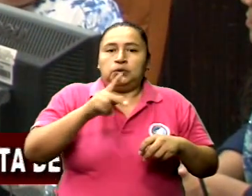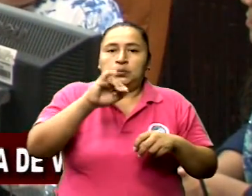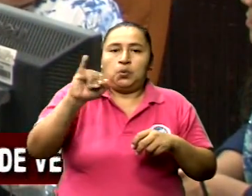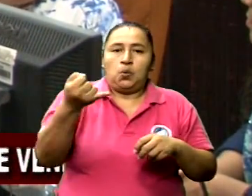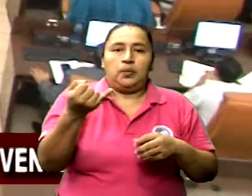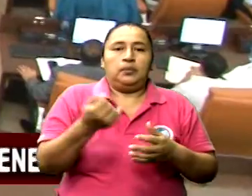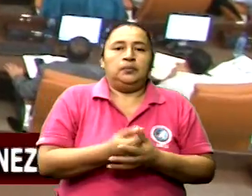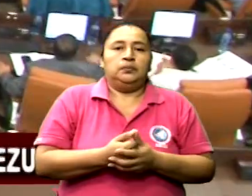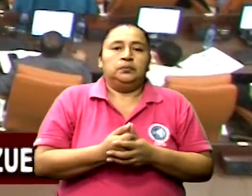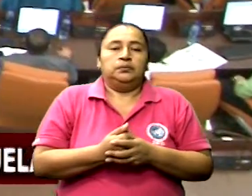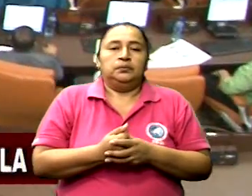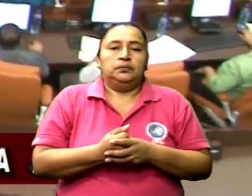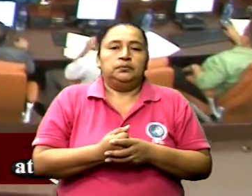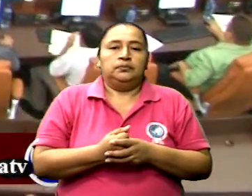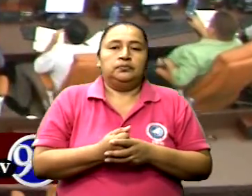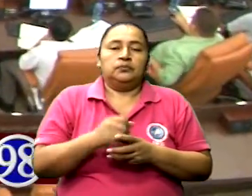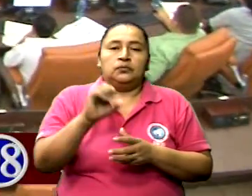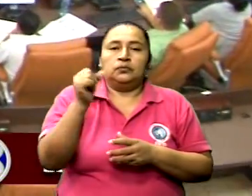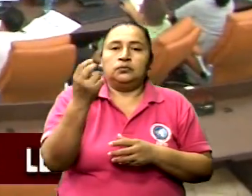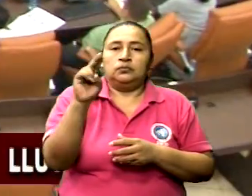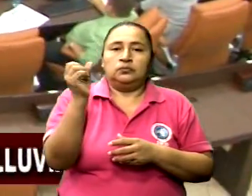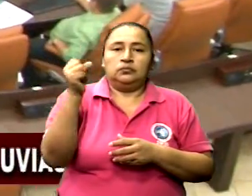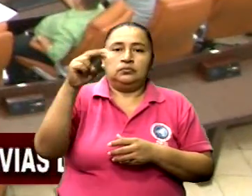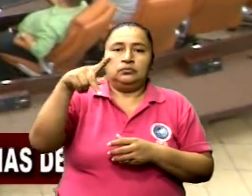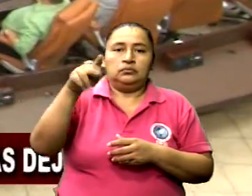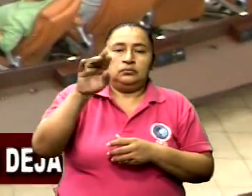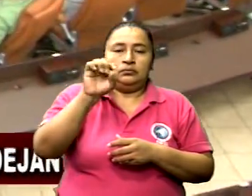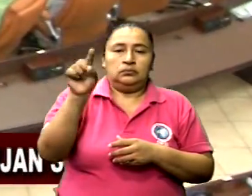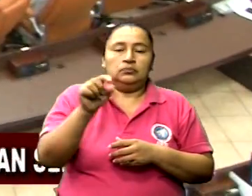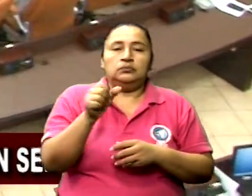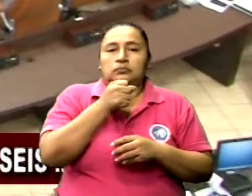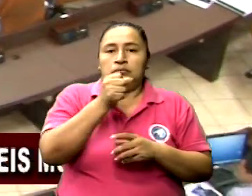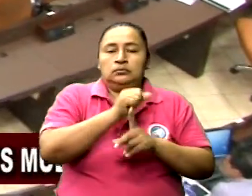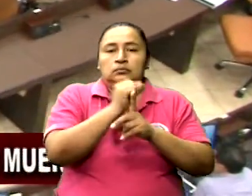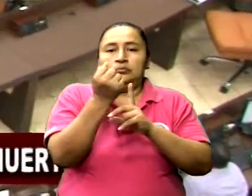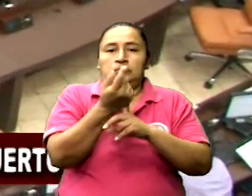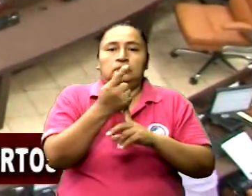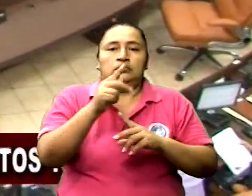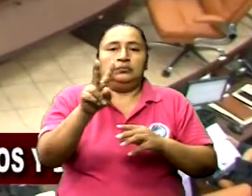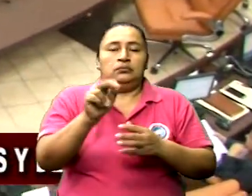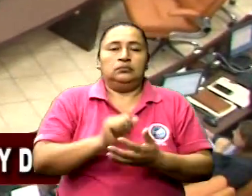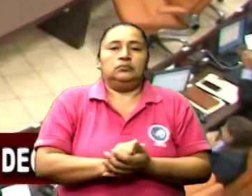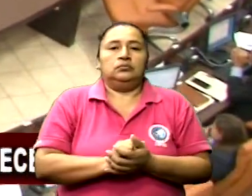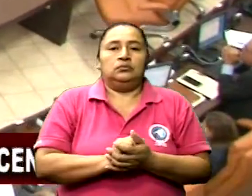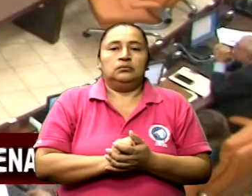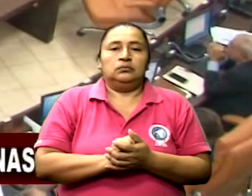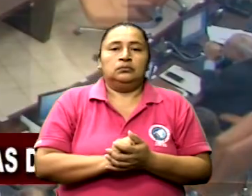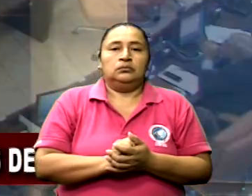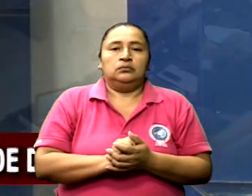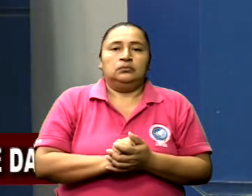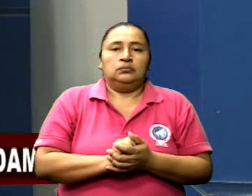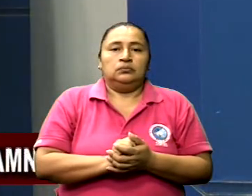jueves. Susana Pérez Villalta, Noticias Asamblea TV.